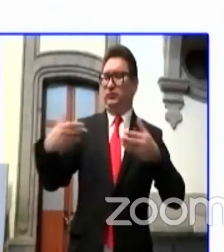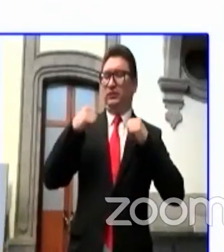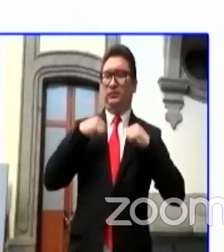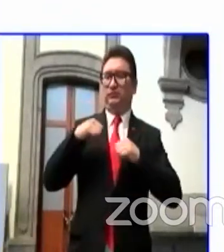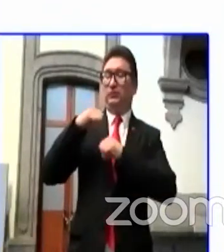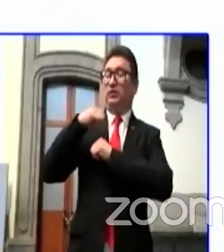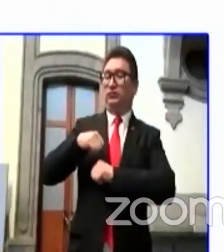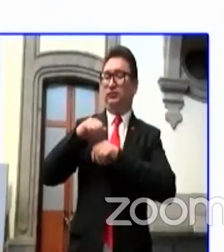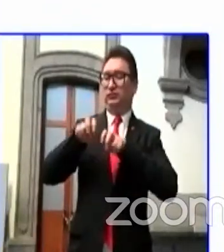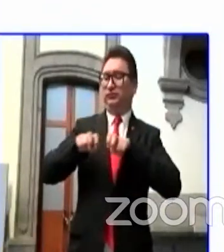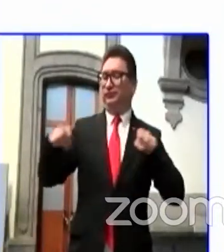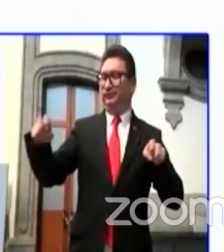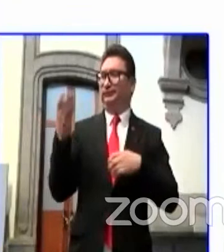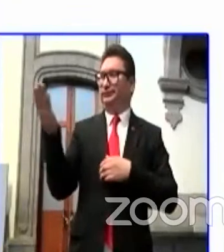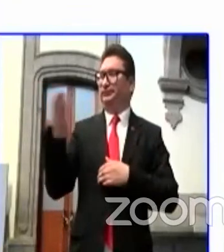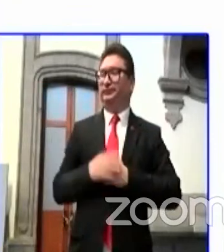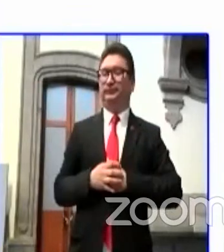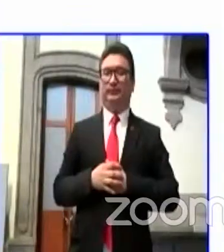día de hoy nos acompañan.